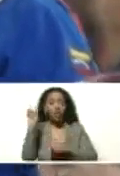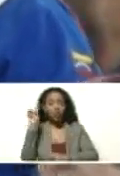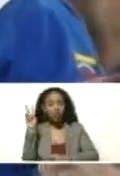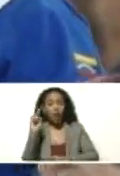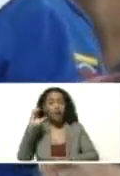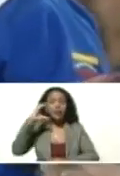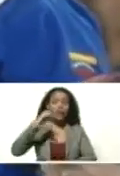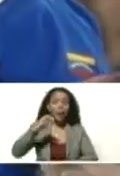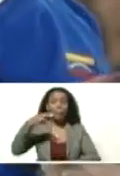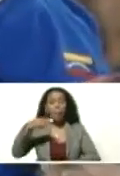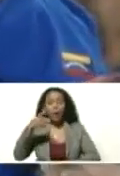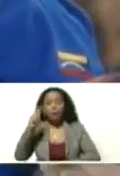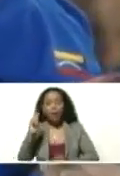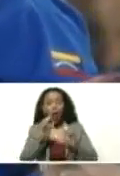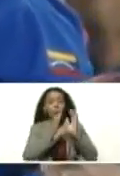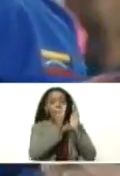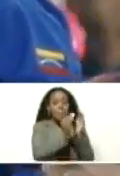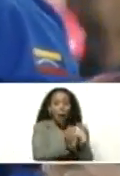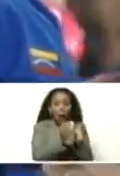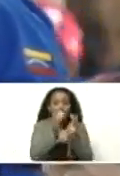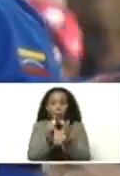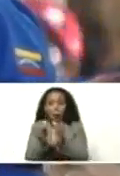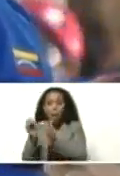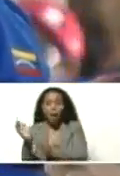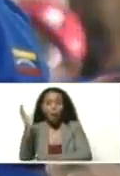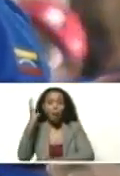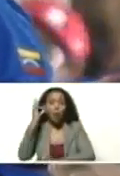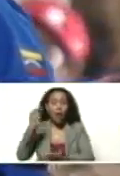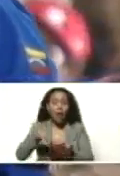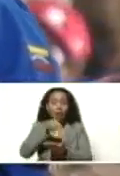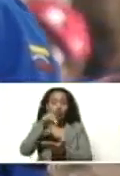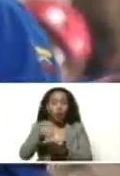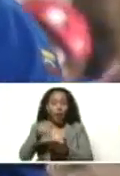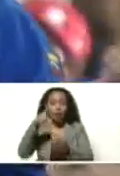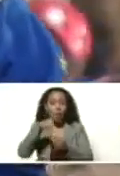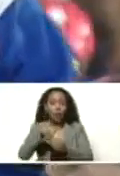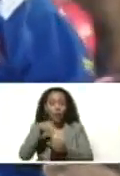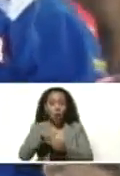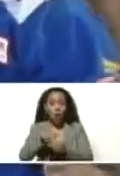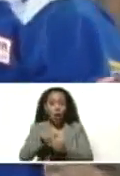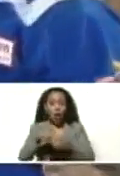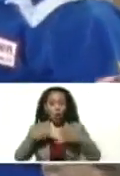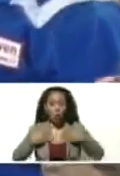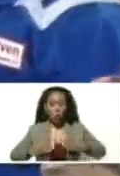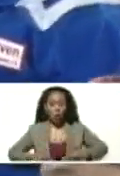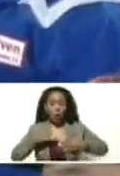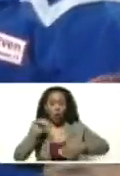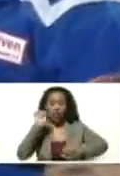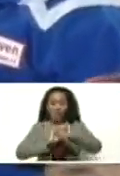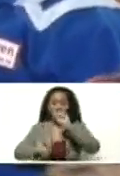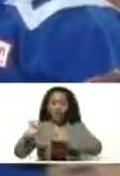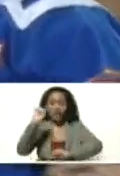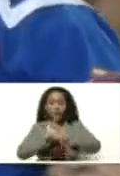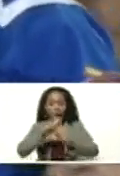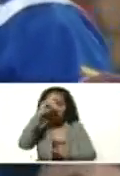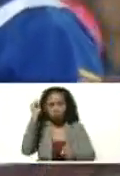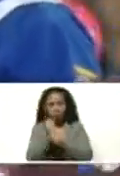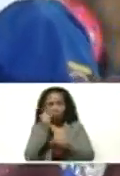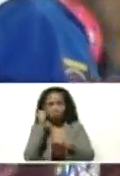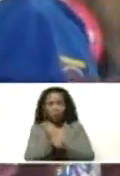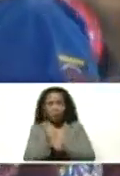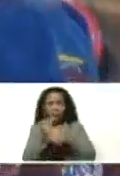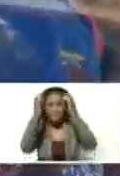CPT. En Organización de Mujeres Nacional Petroquímica, en Cuerpos Combatientes, en la